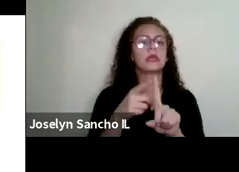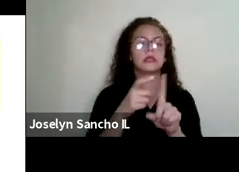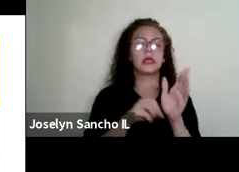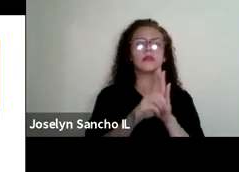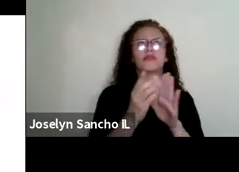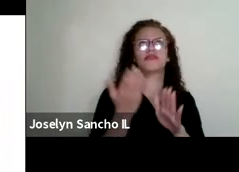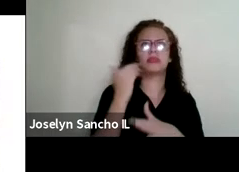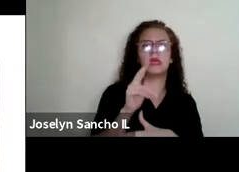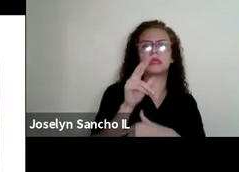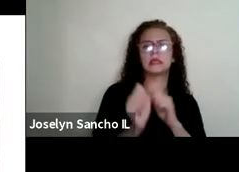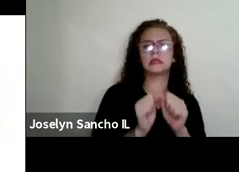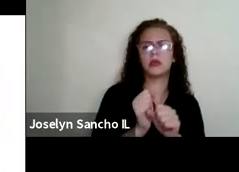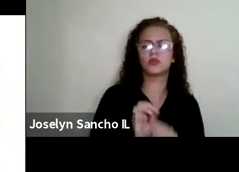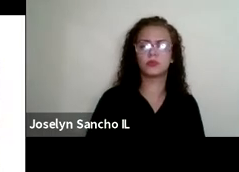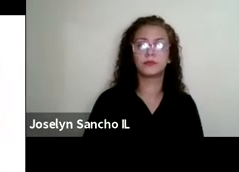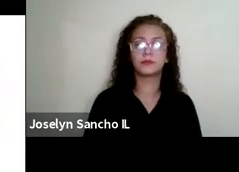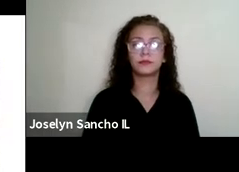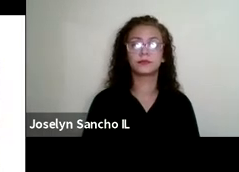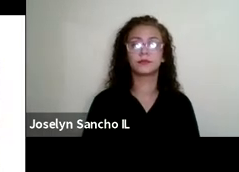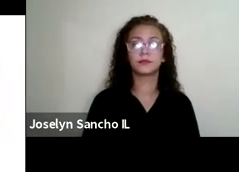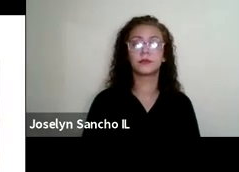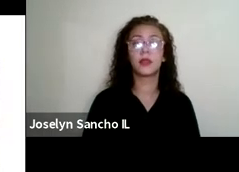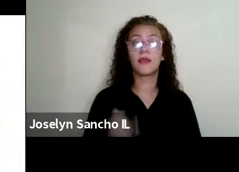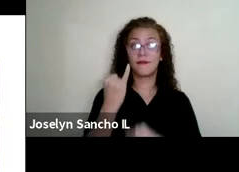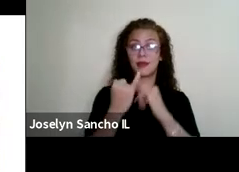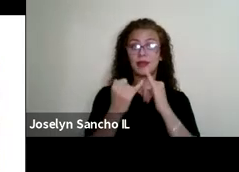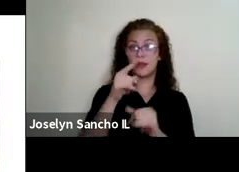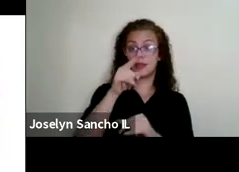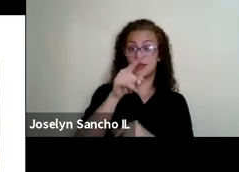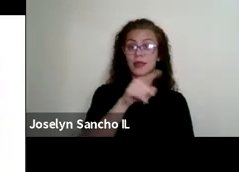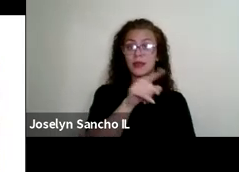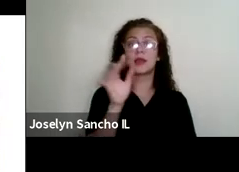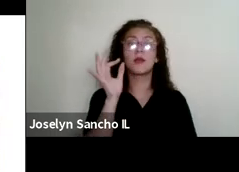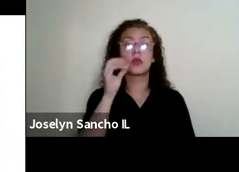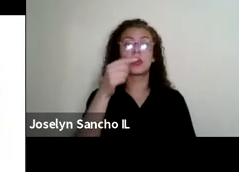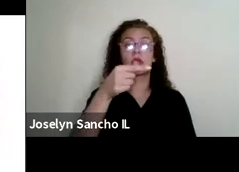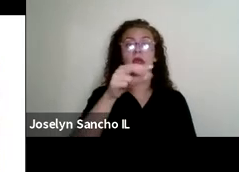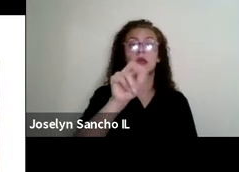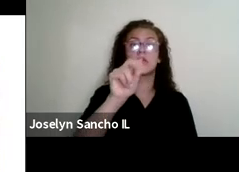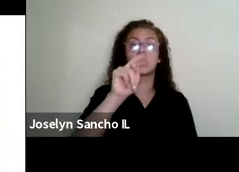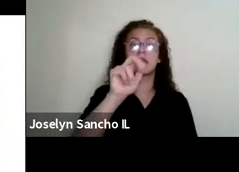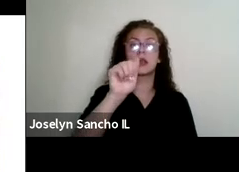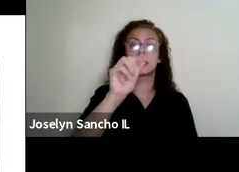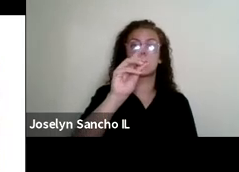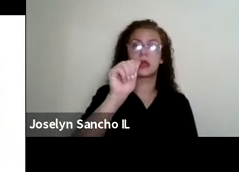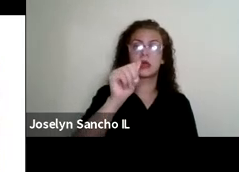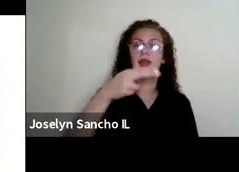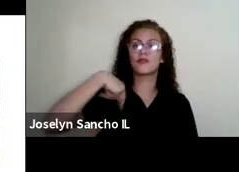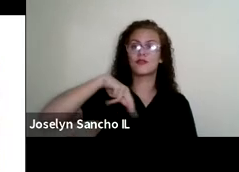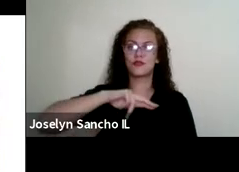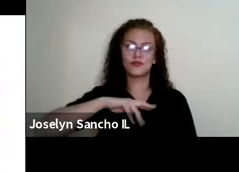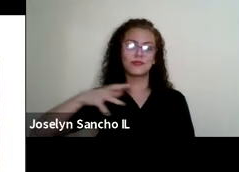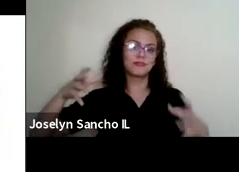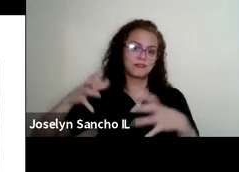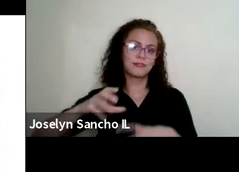más de 3 años. Finalmente, este caso, estas chicas son de Granada, nosotras y Karen, digamos, fue una